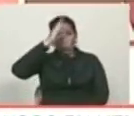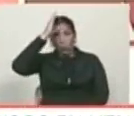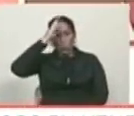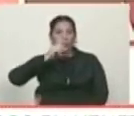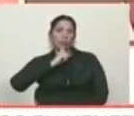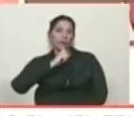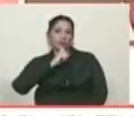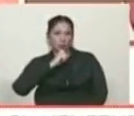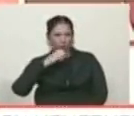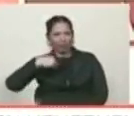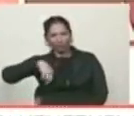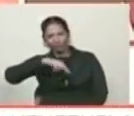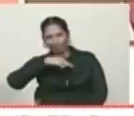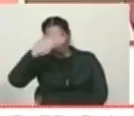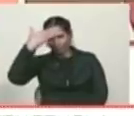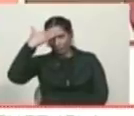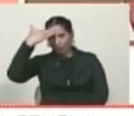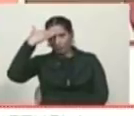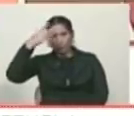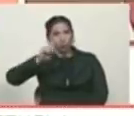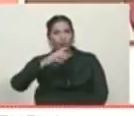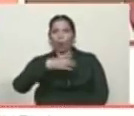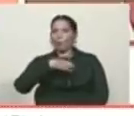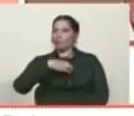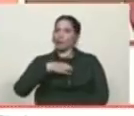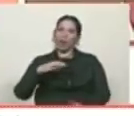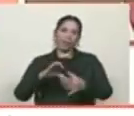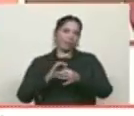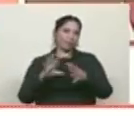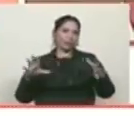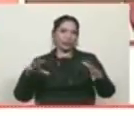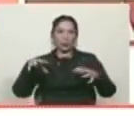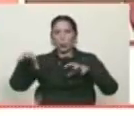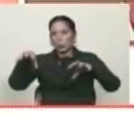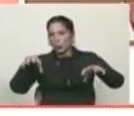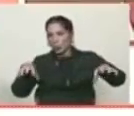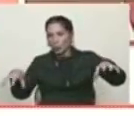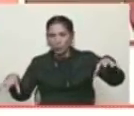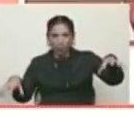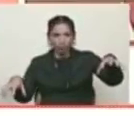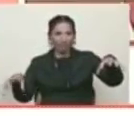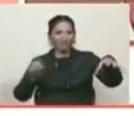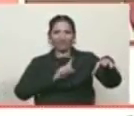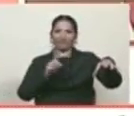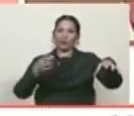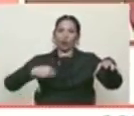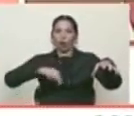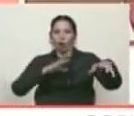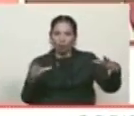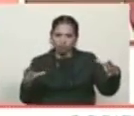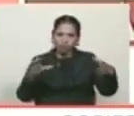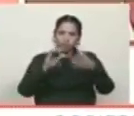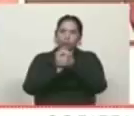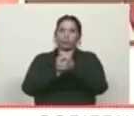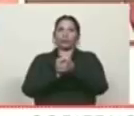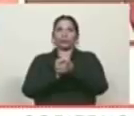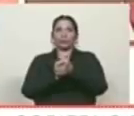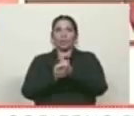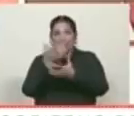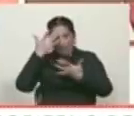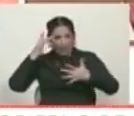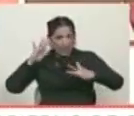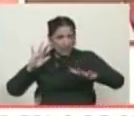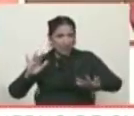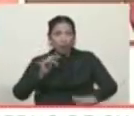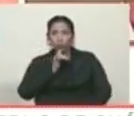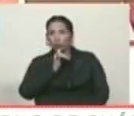dificultades. No podrán dividirnos. Lo que sí salió hoy, creo que fue hoy una noticia, que también se leyó en la Dirección Nacional